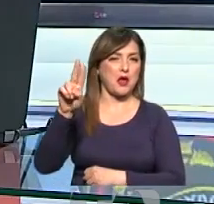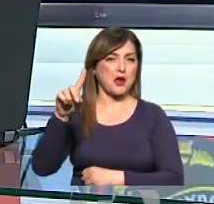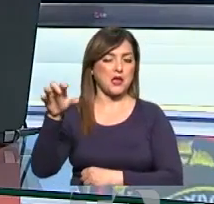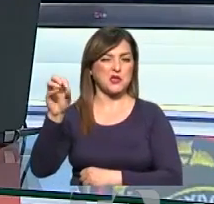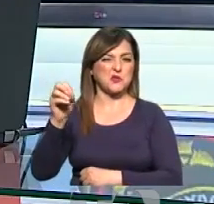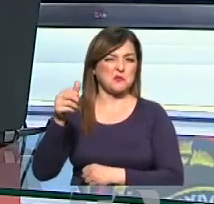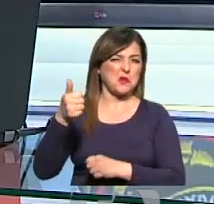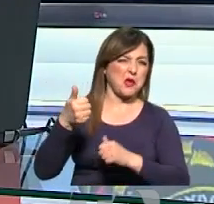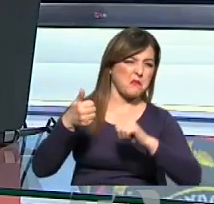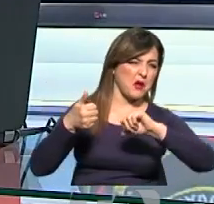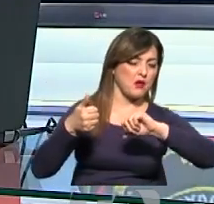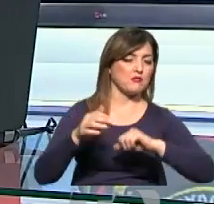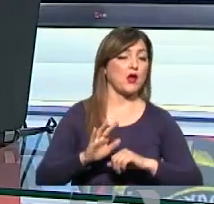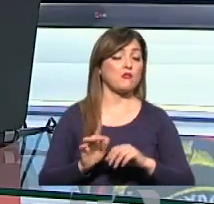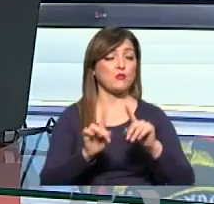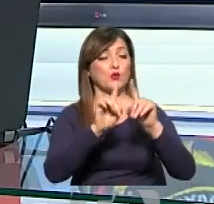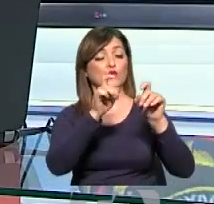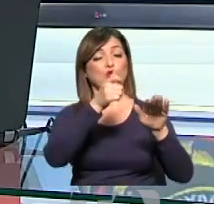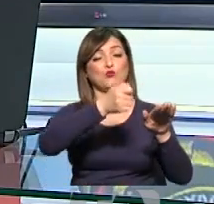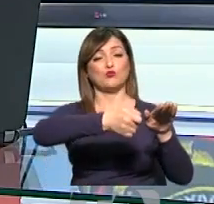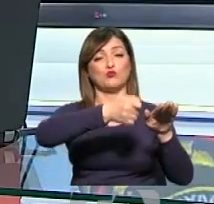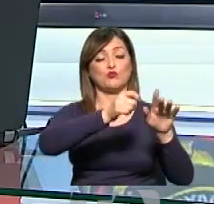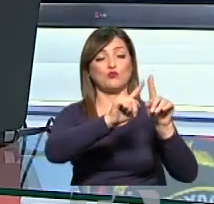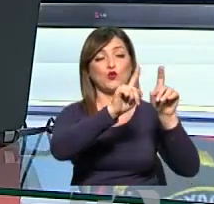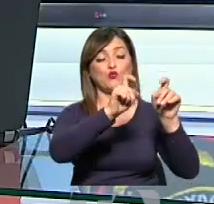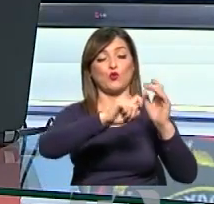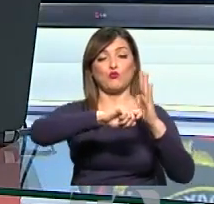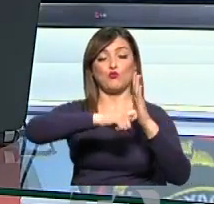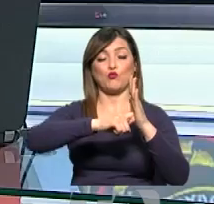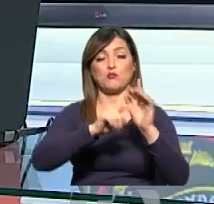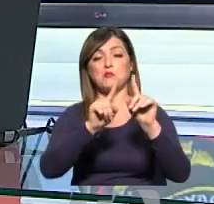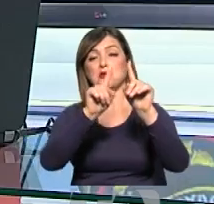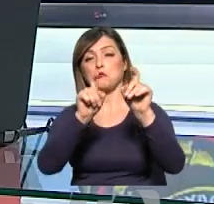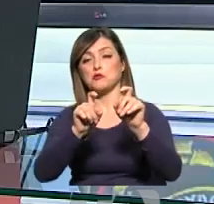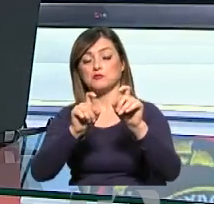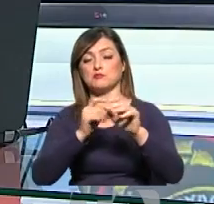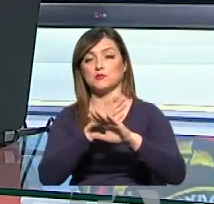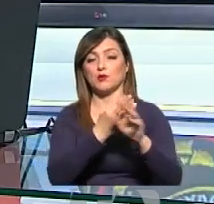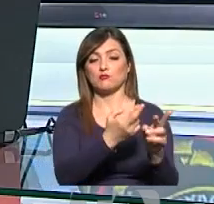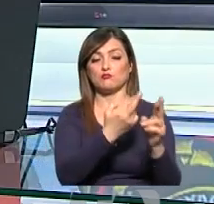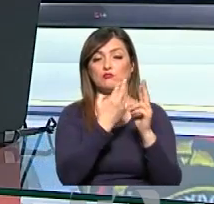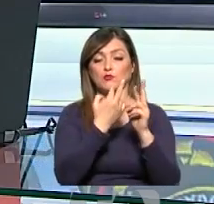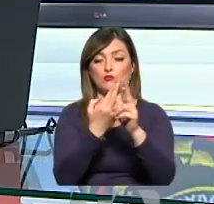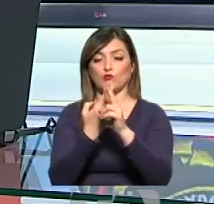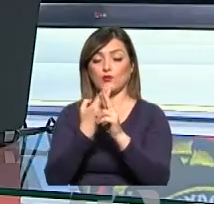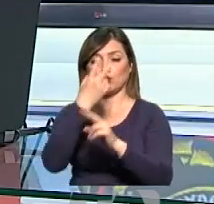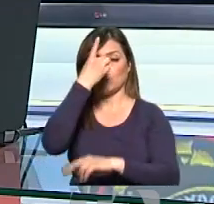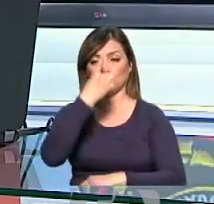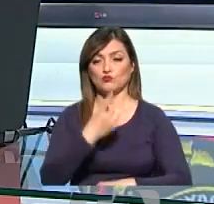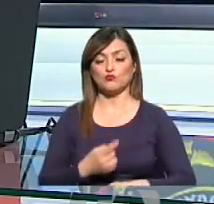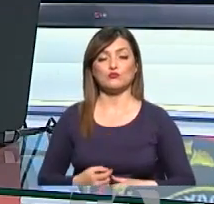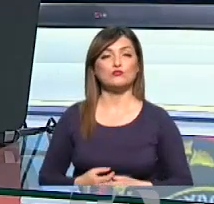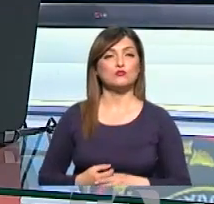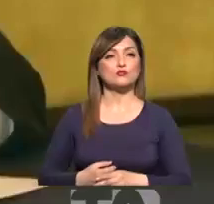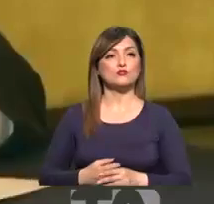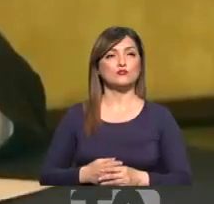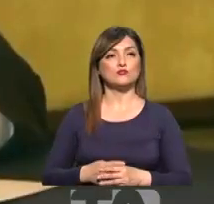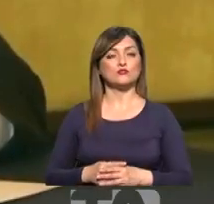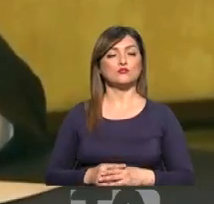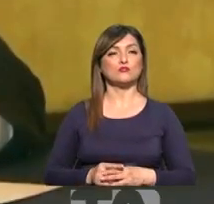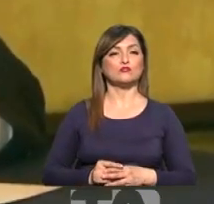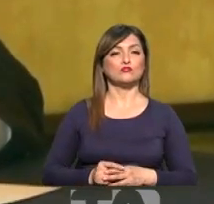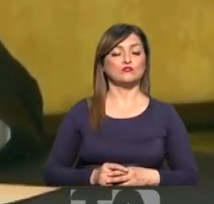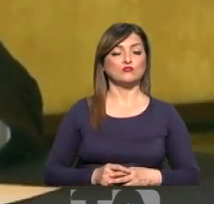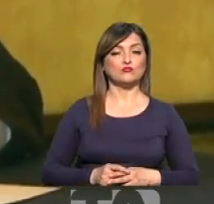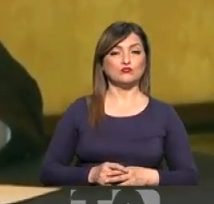una consulta a la Procuraduría Síndica de la entidad y a la Contraloría. Aseguró que luego de esos informes tomará decisiones.